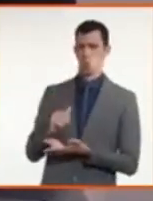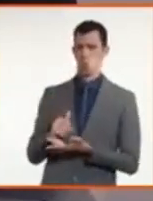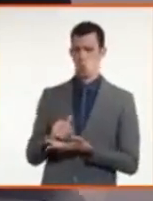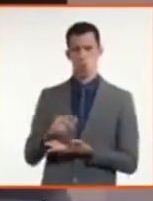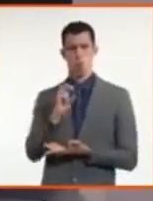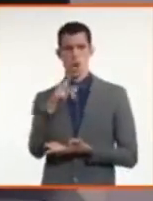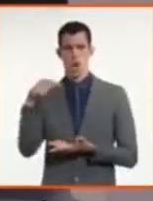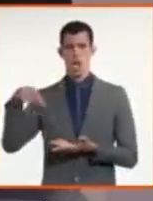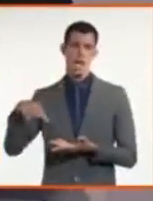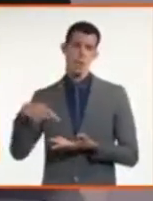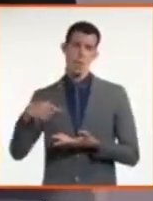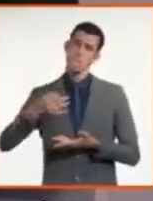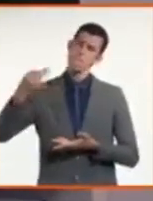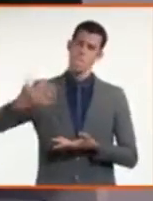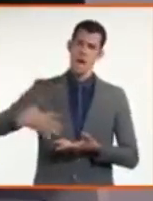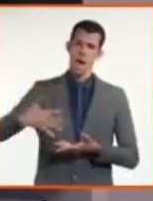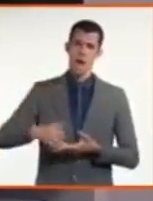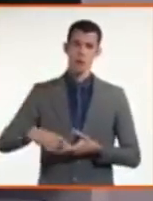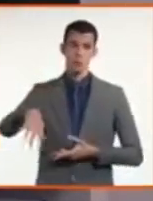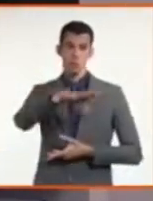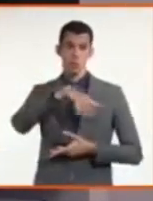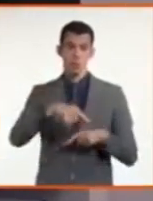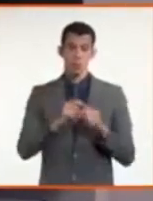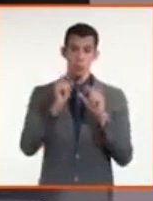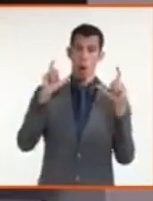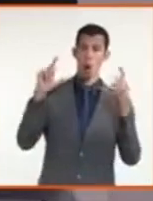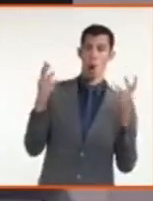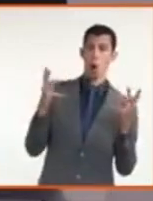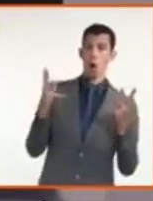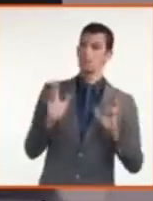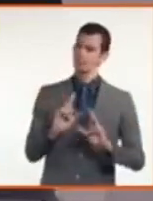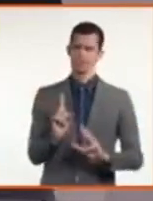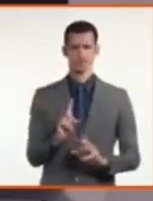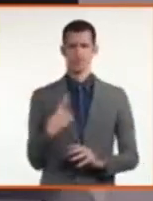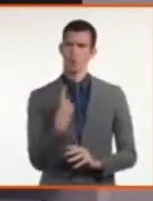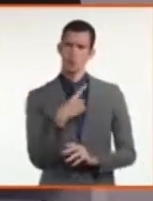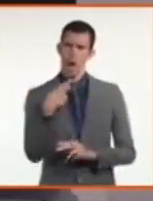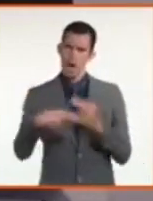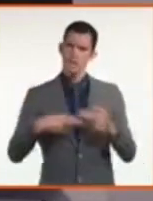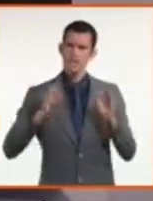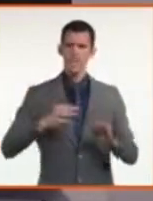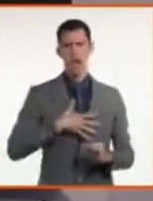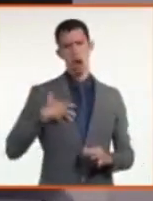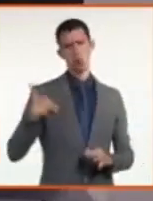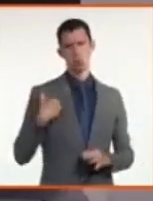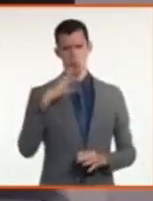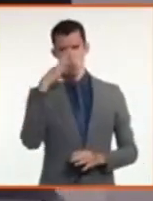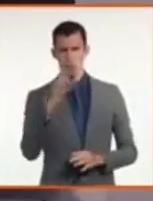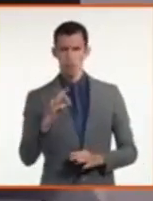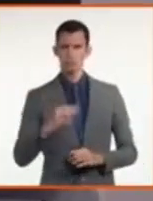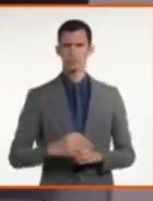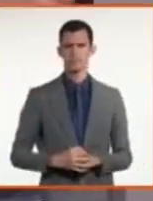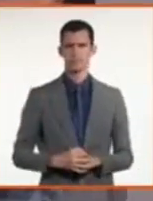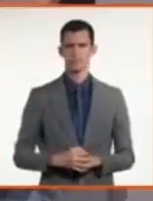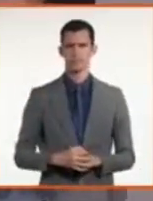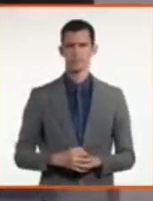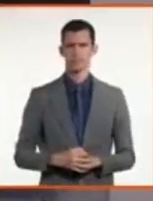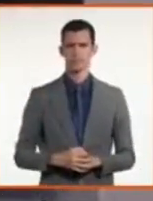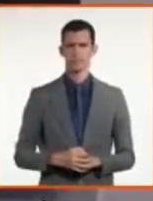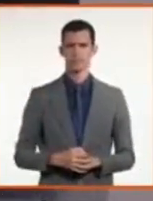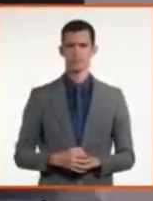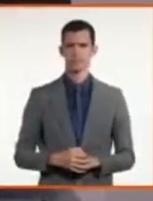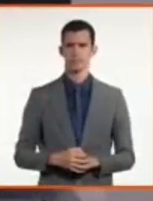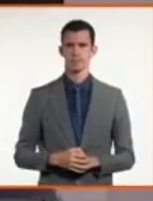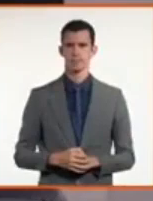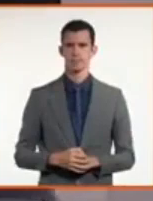la la correlación olano correlación que existe entre la oferta y la demanda de divisas hasta punto en que bueno